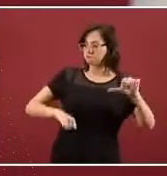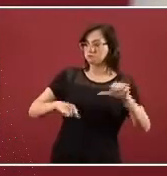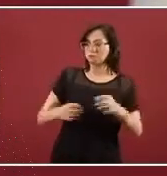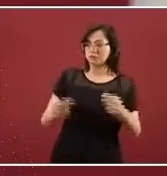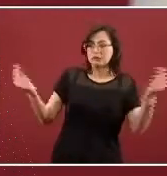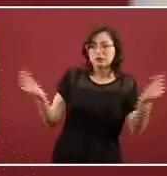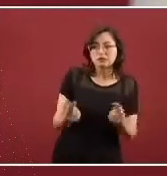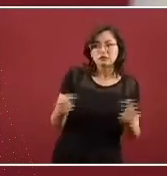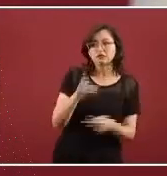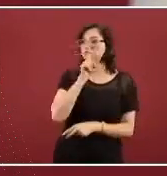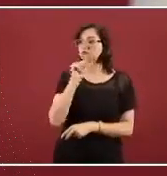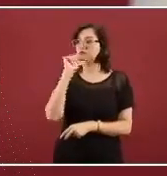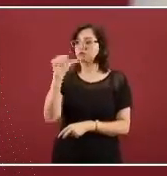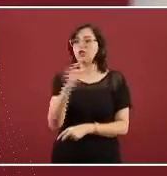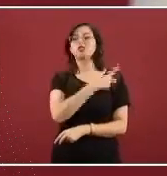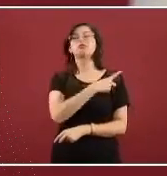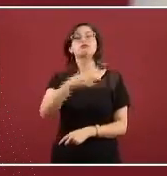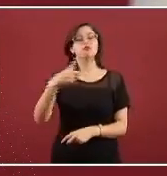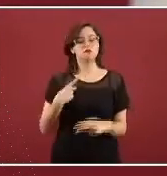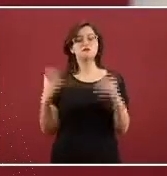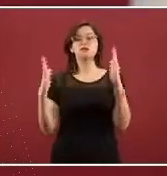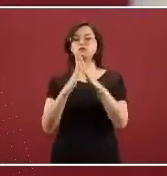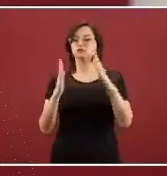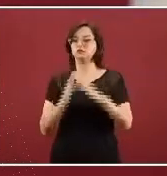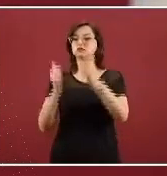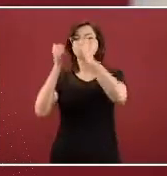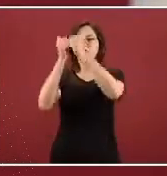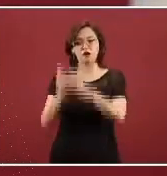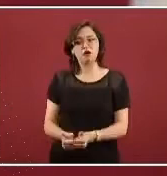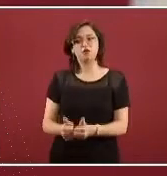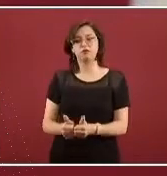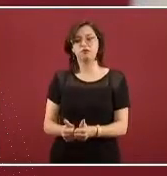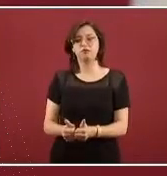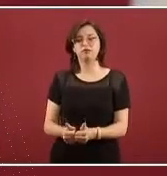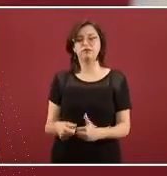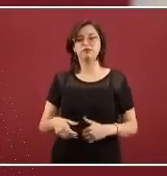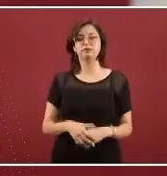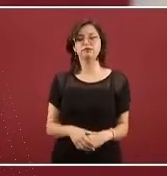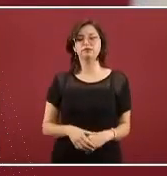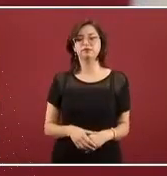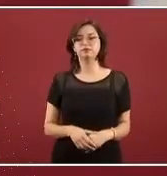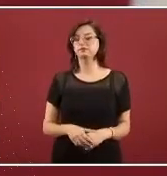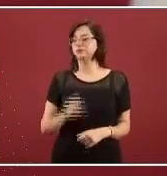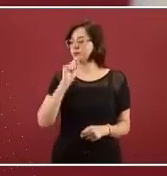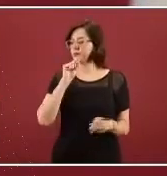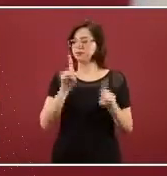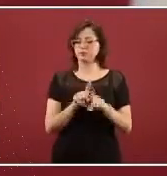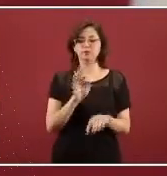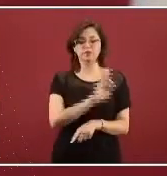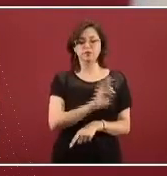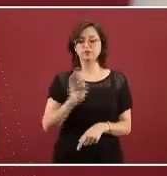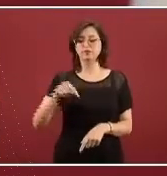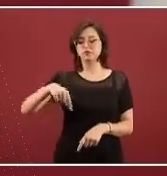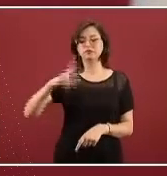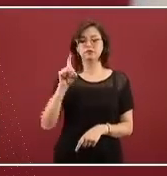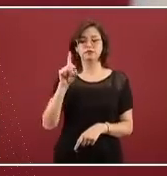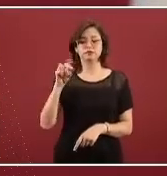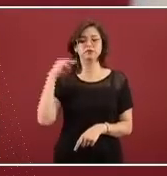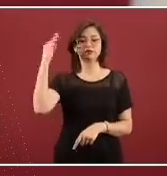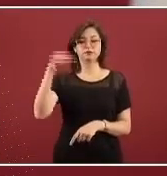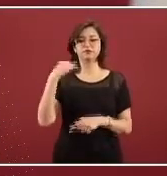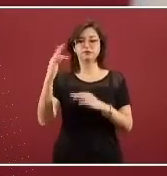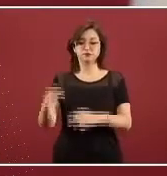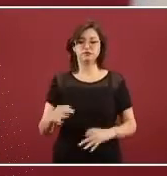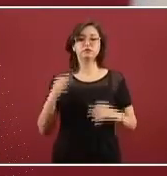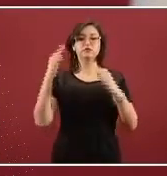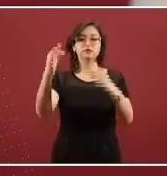a cumplir el resguardo domiciliario corresponsable en las mismas fechas, desde hoy 30 de marzo y hasta el